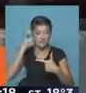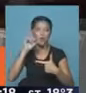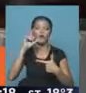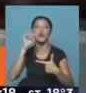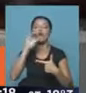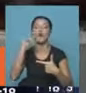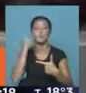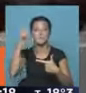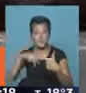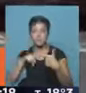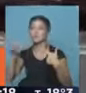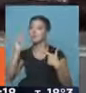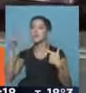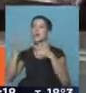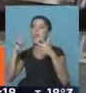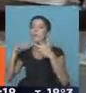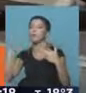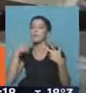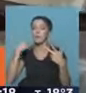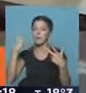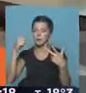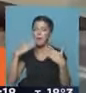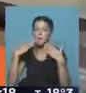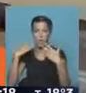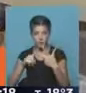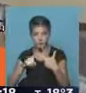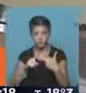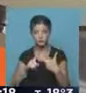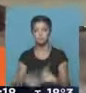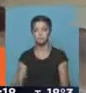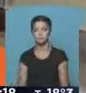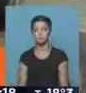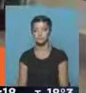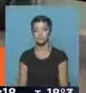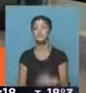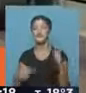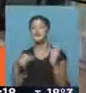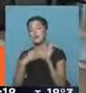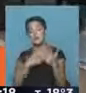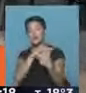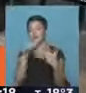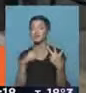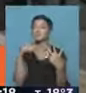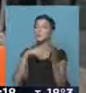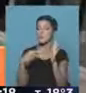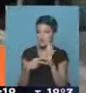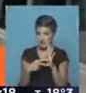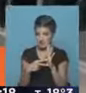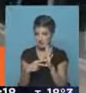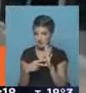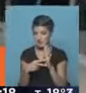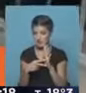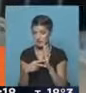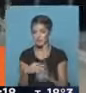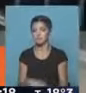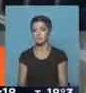en España, etcétera, pero desde mi punto de vista, el problema de todos ellos es que yo no creo que esta cuestión se